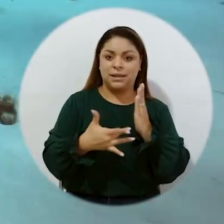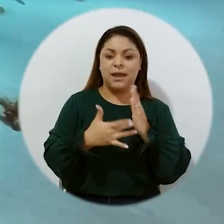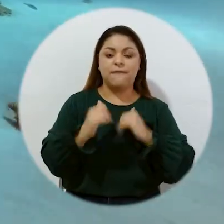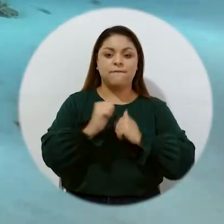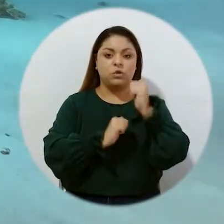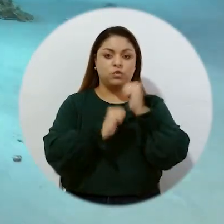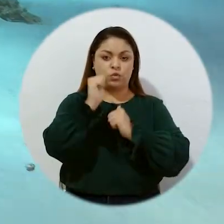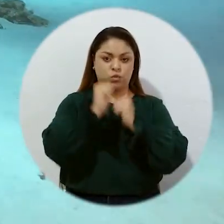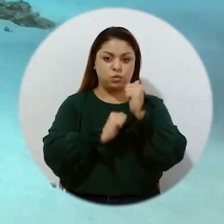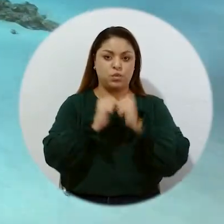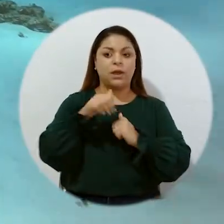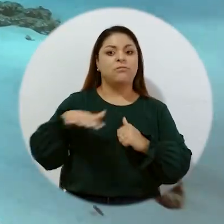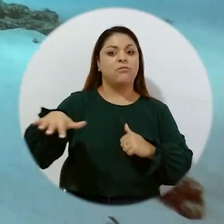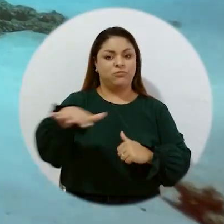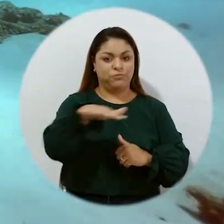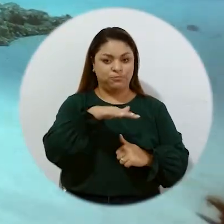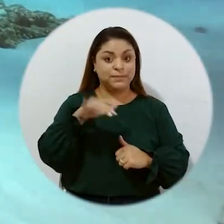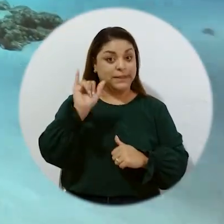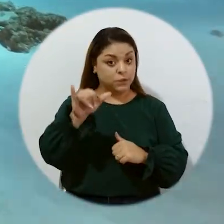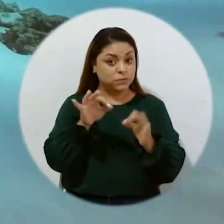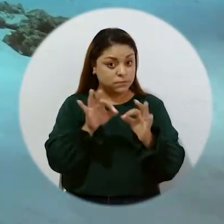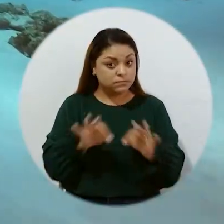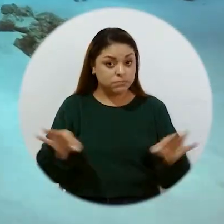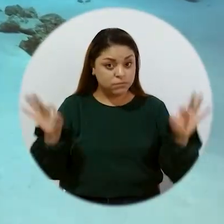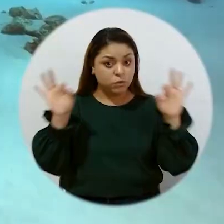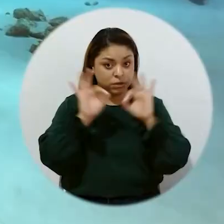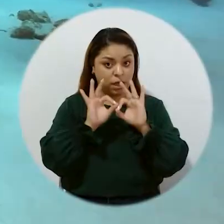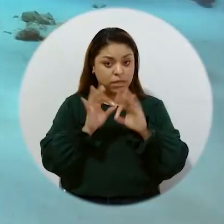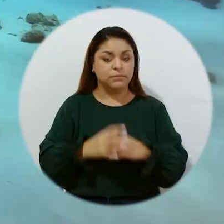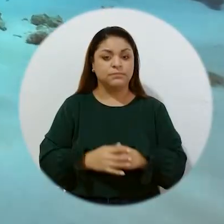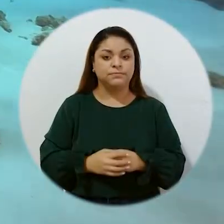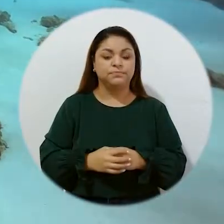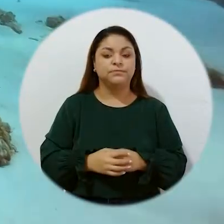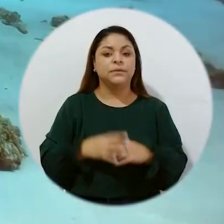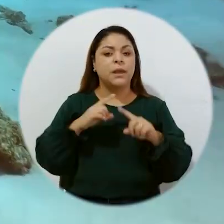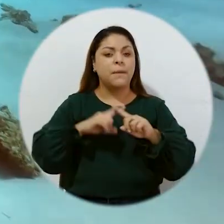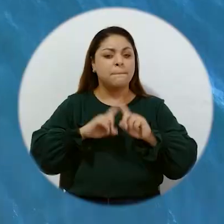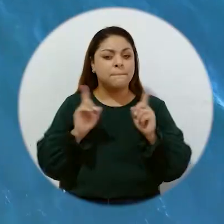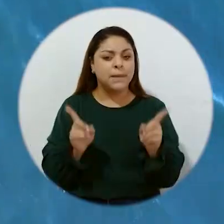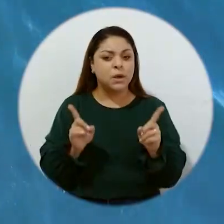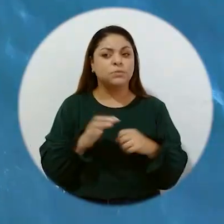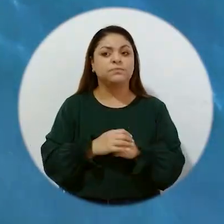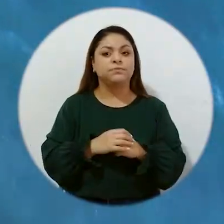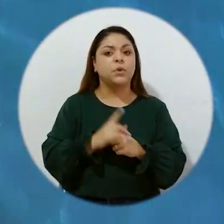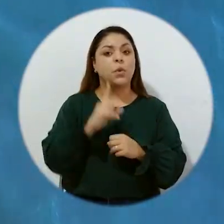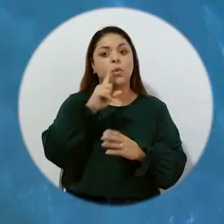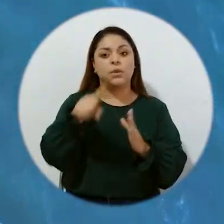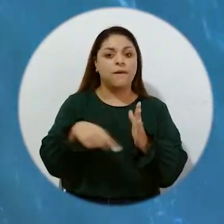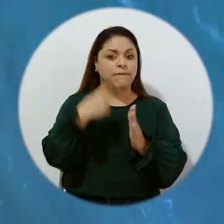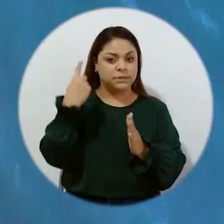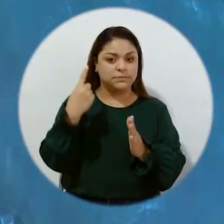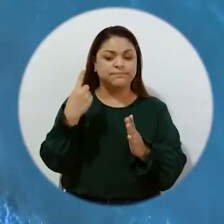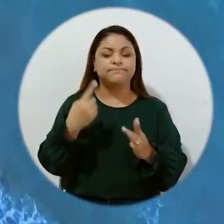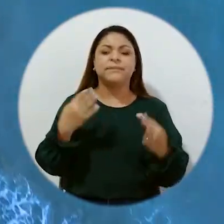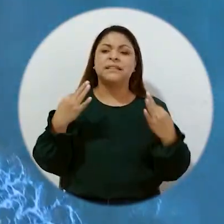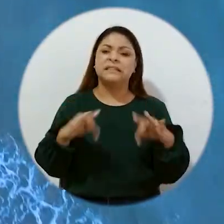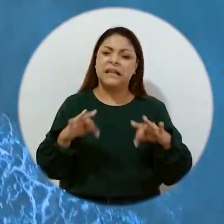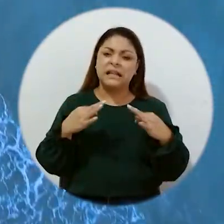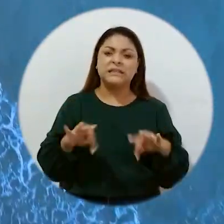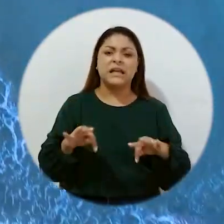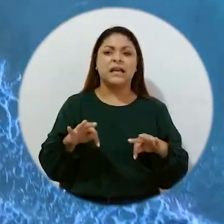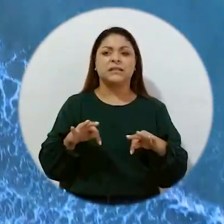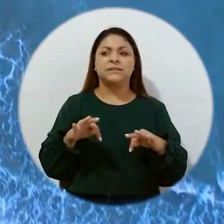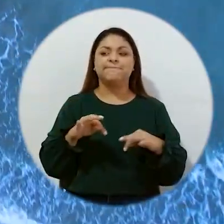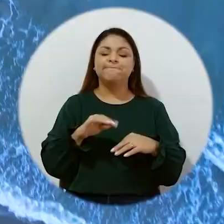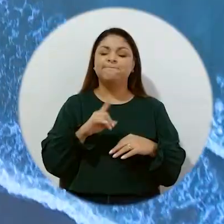de infraestructura en la región. Eso es importante. Pero de una vez tratar